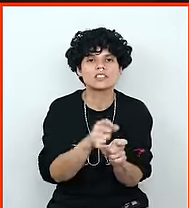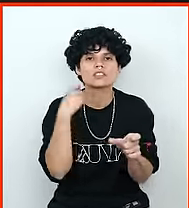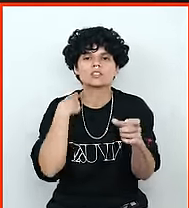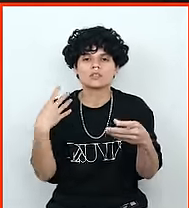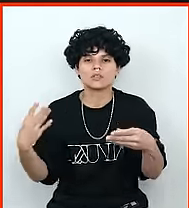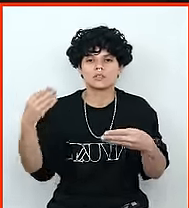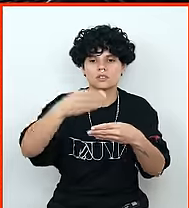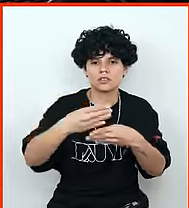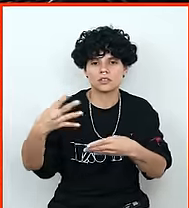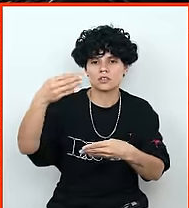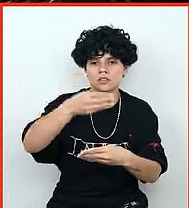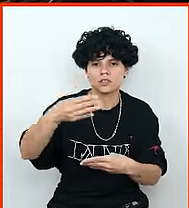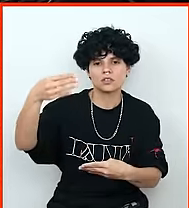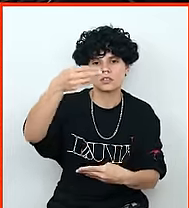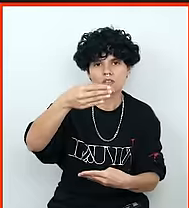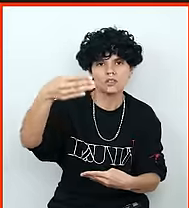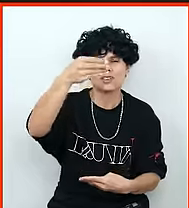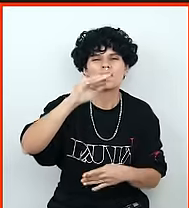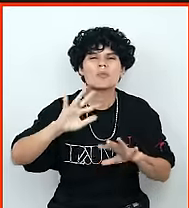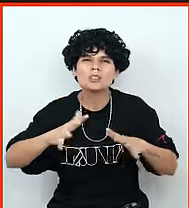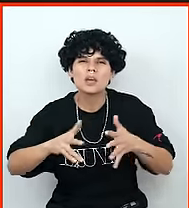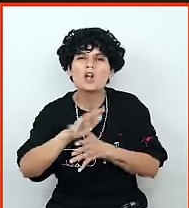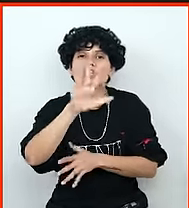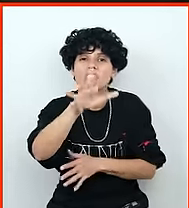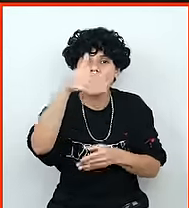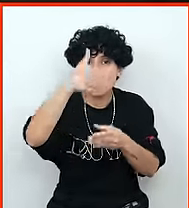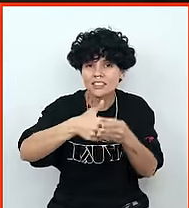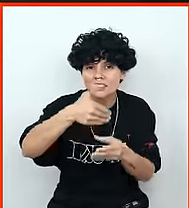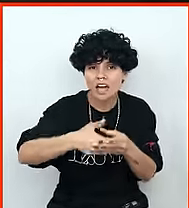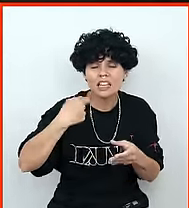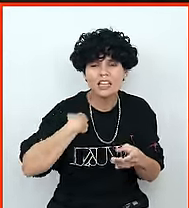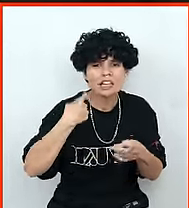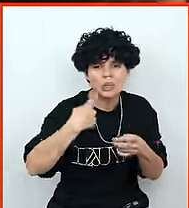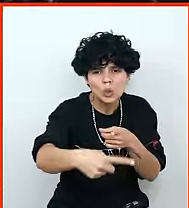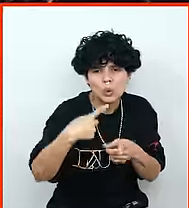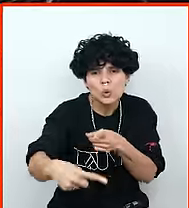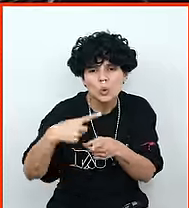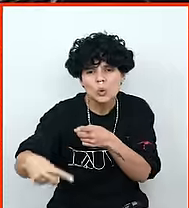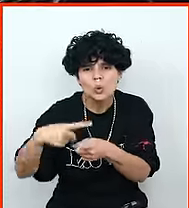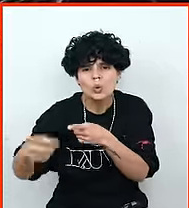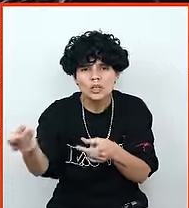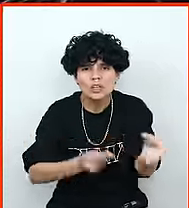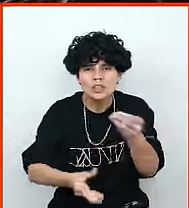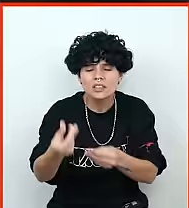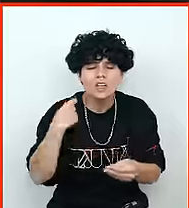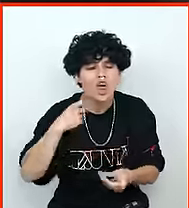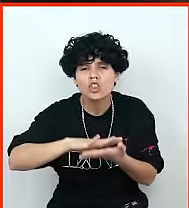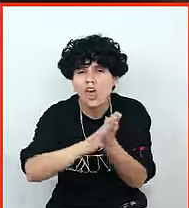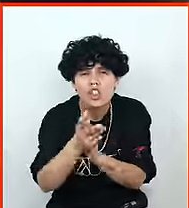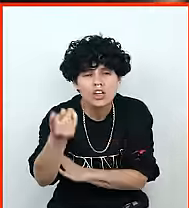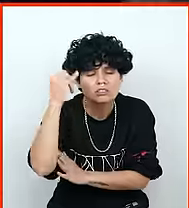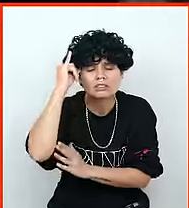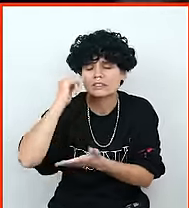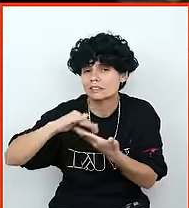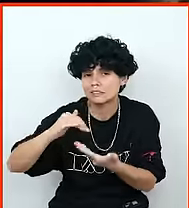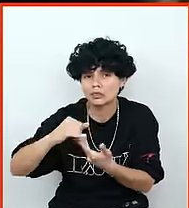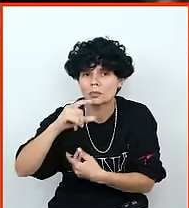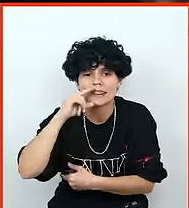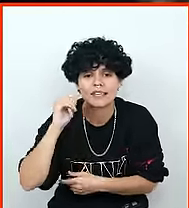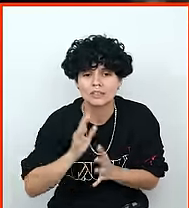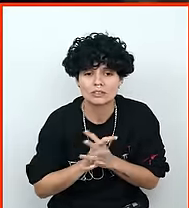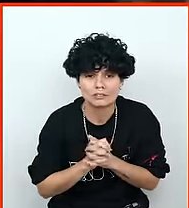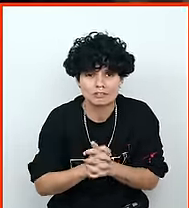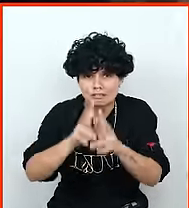piano, ya le voy a poner otra guama. Entonces me pitía unos 5 cassettes por cada pista que quería hacer, que agregarle a la pista, y le cagaba todos esos cassettes a mi tío. Sorry, tío. Sorry, tío,